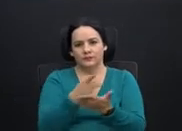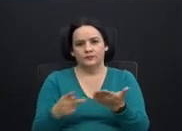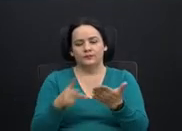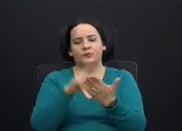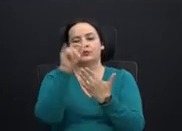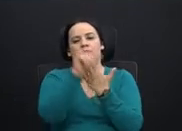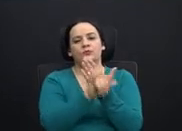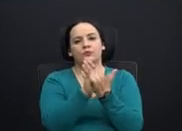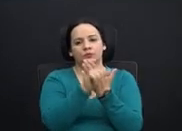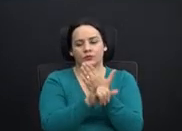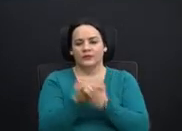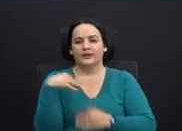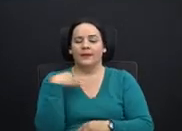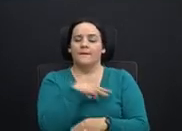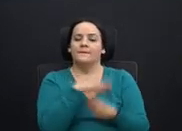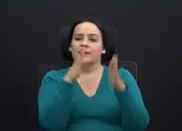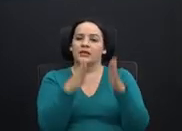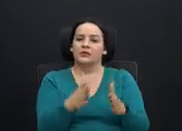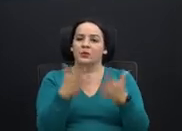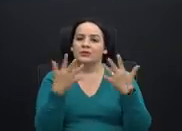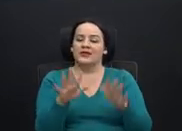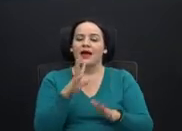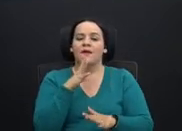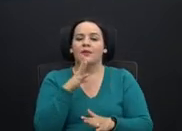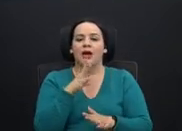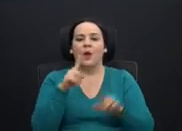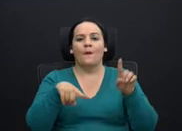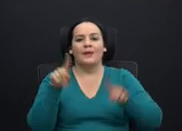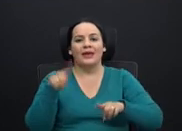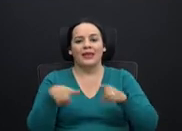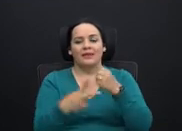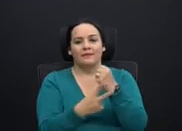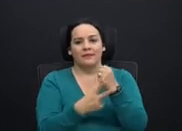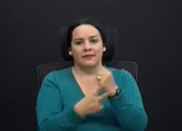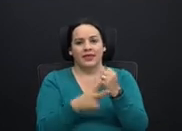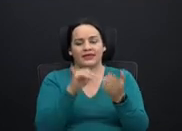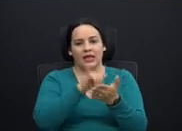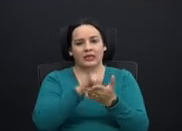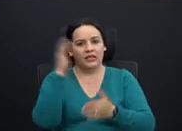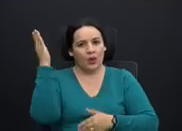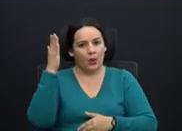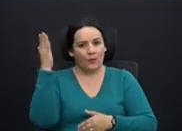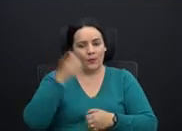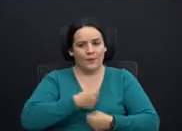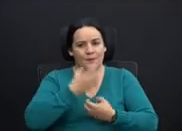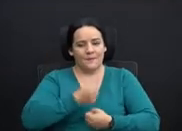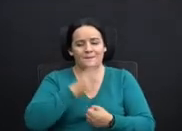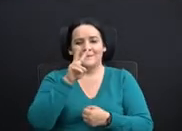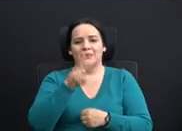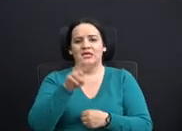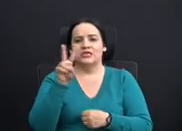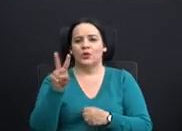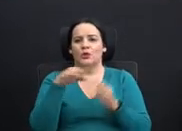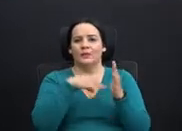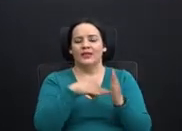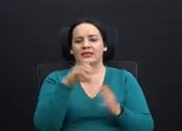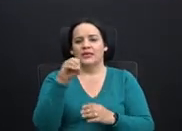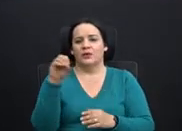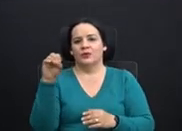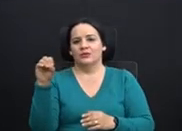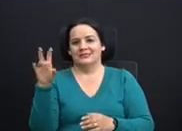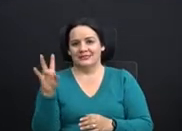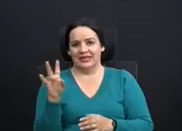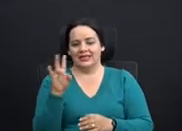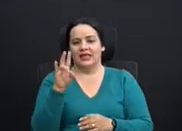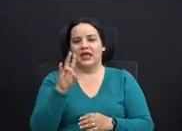proyecto del que también el ministro ya ha hablado varias veces en esta comparecencia, el 22.007, que le hemos denominado Ley